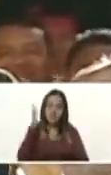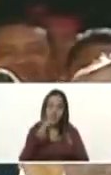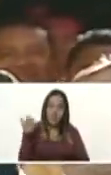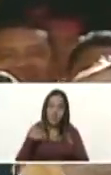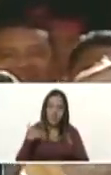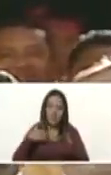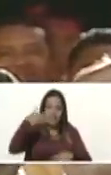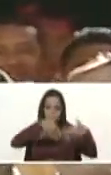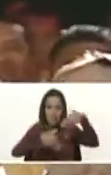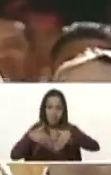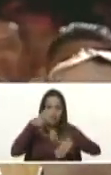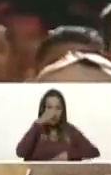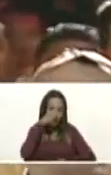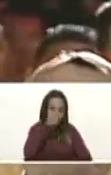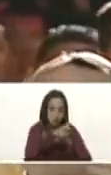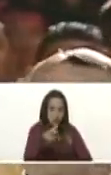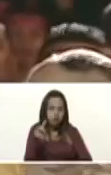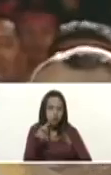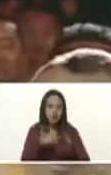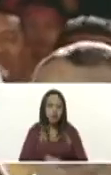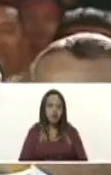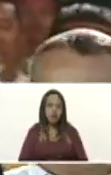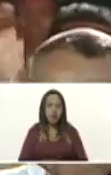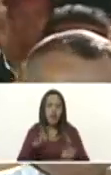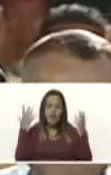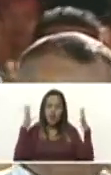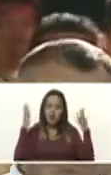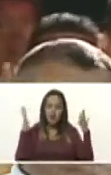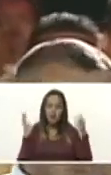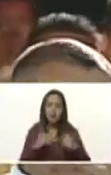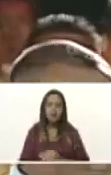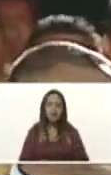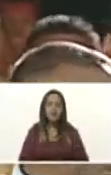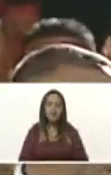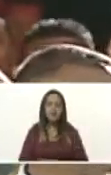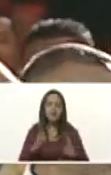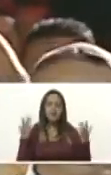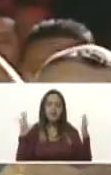Tuvo como observador Ignacio Ramonet, nuestro aplauso.